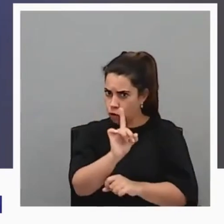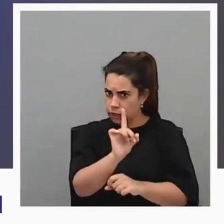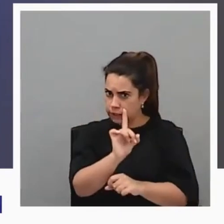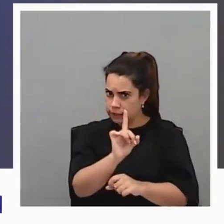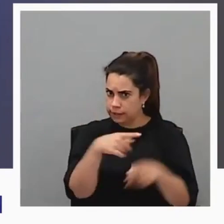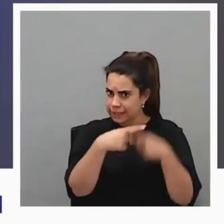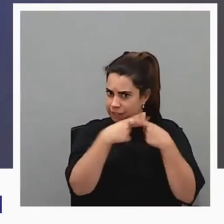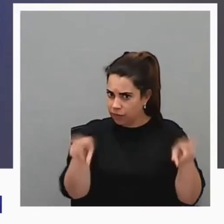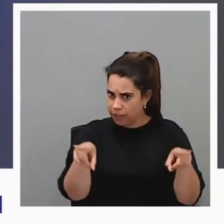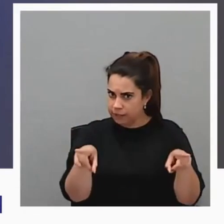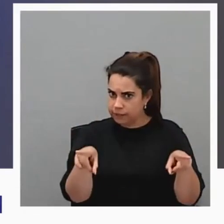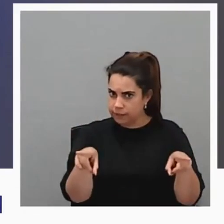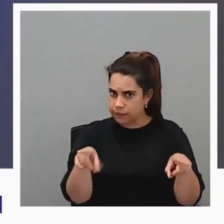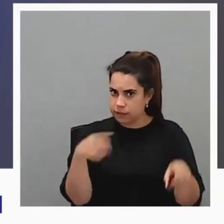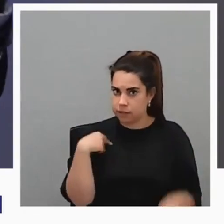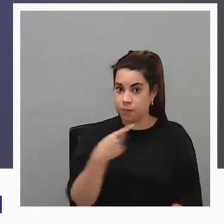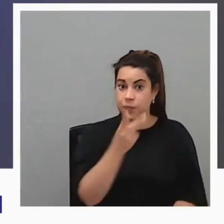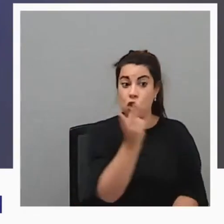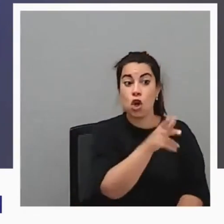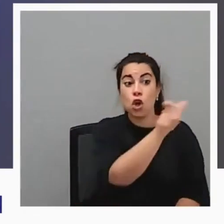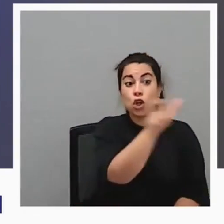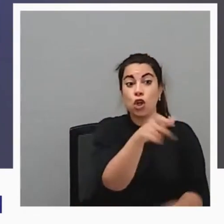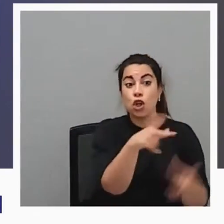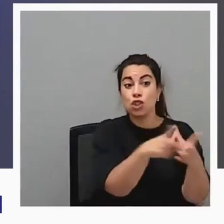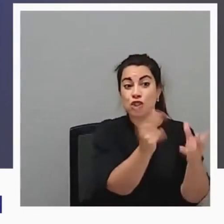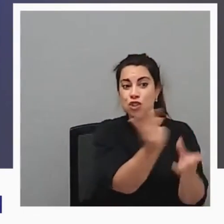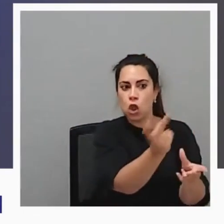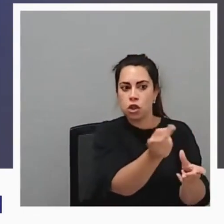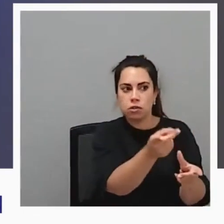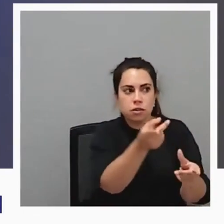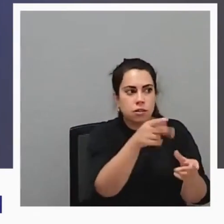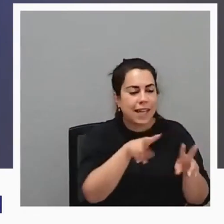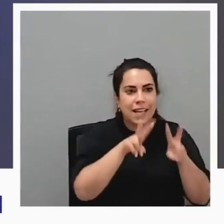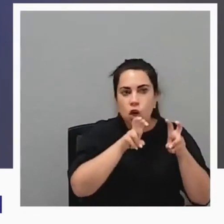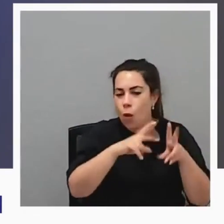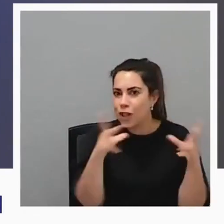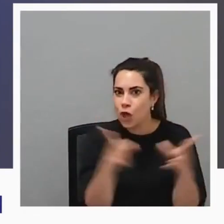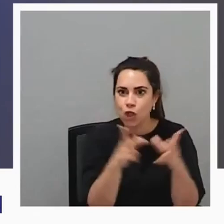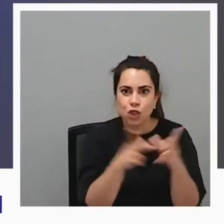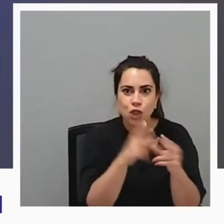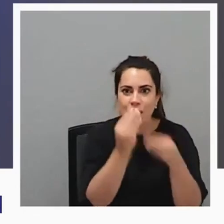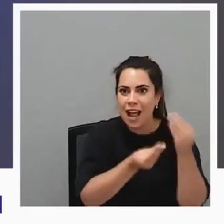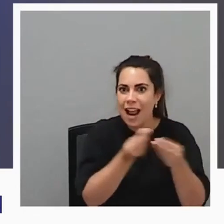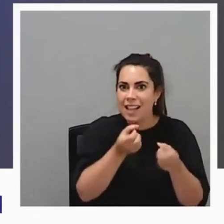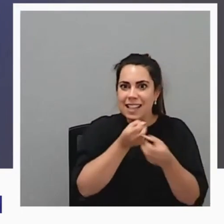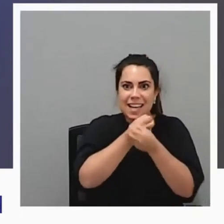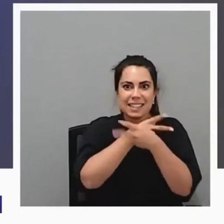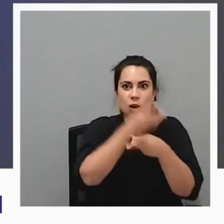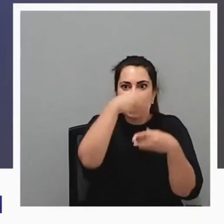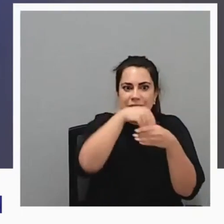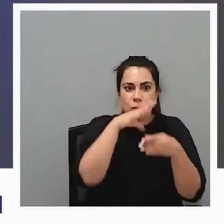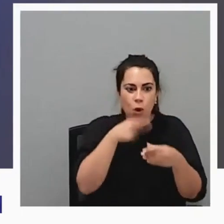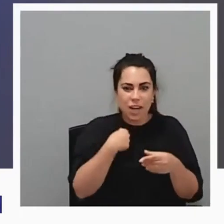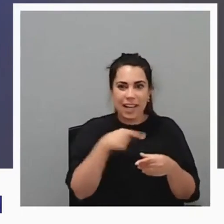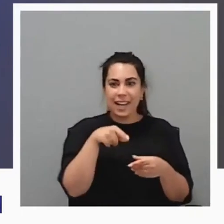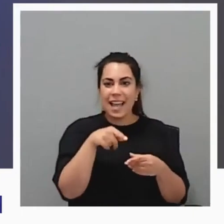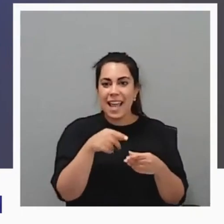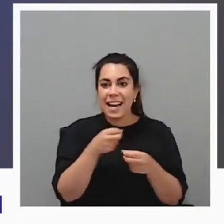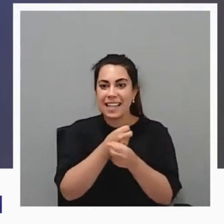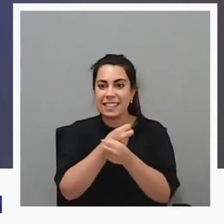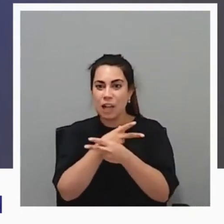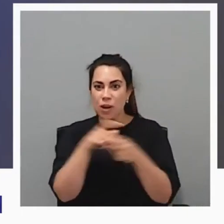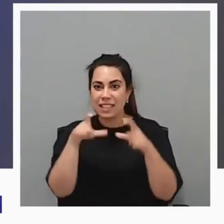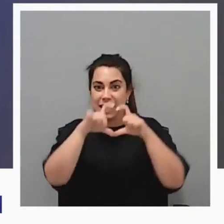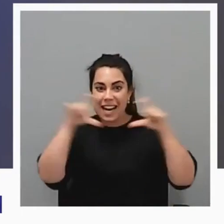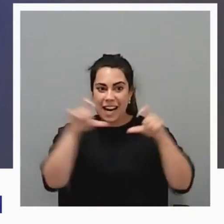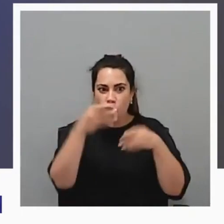es puñetera innovación social. ¿Por qué? Porque están trabajando sobre un negocio familiar, enraizado con